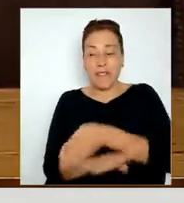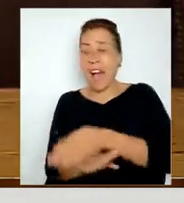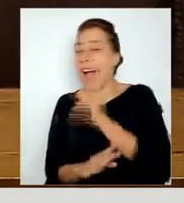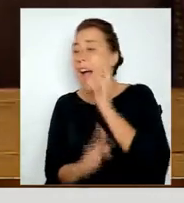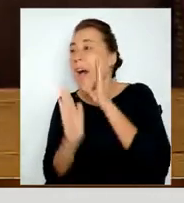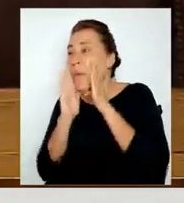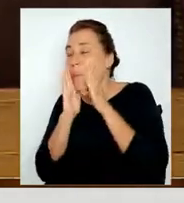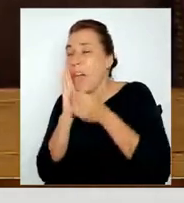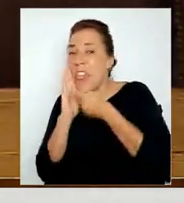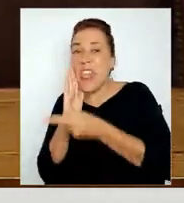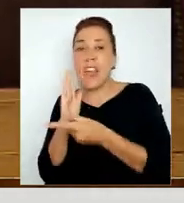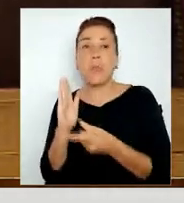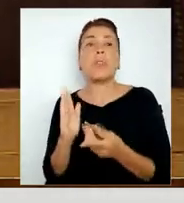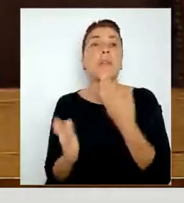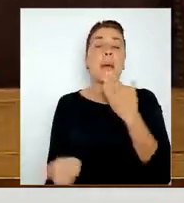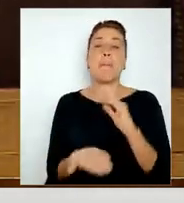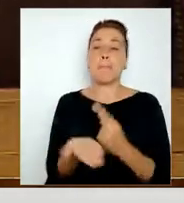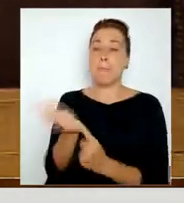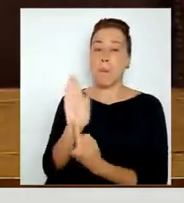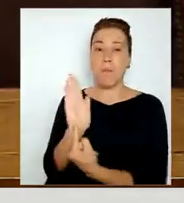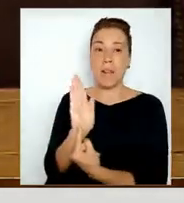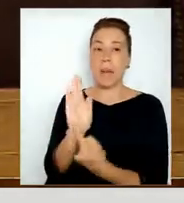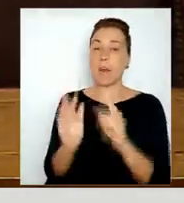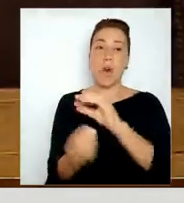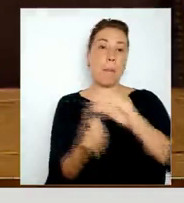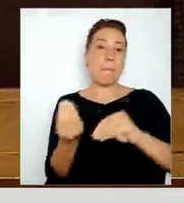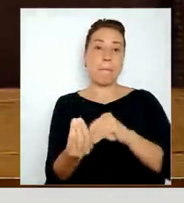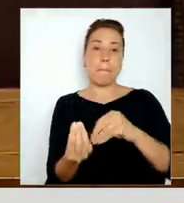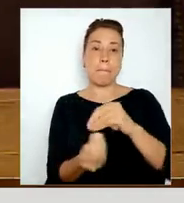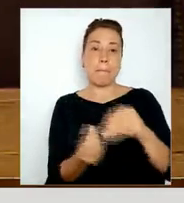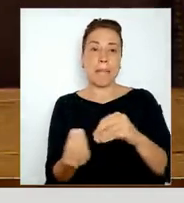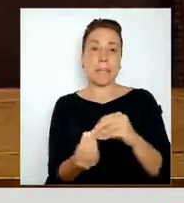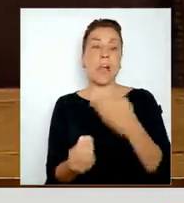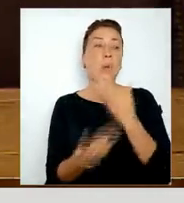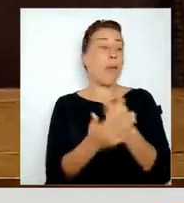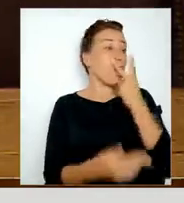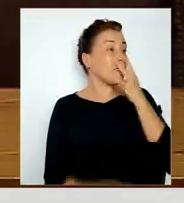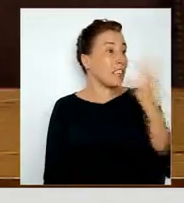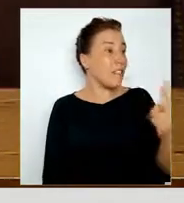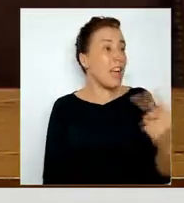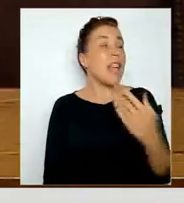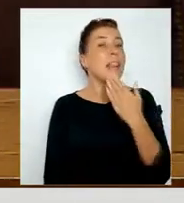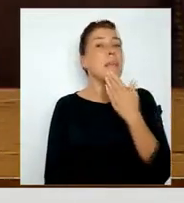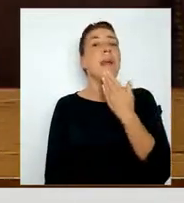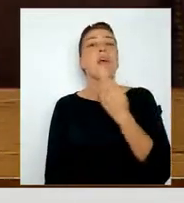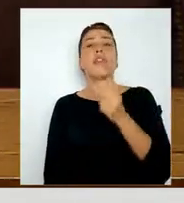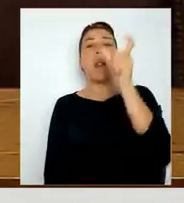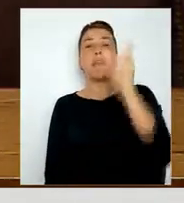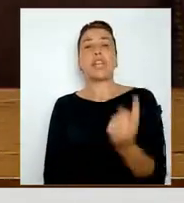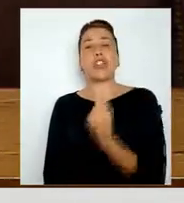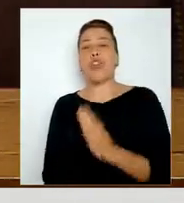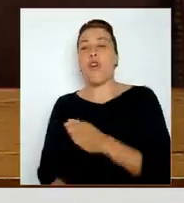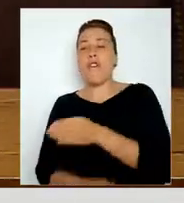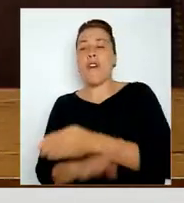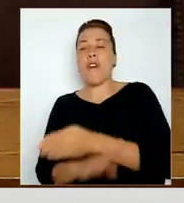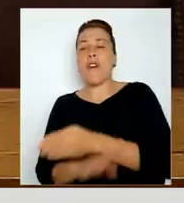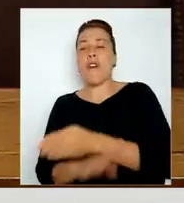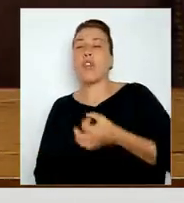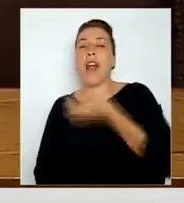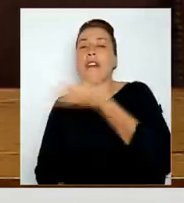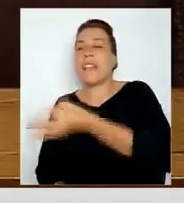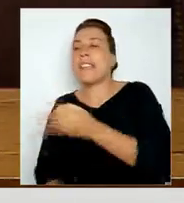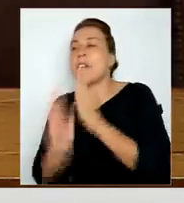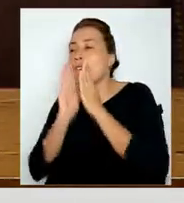pero nunca se mezcla avistamiento con autodenuncia en segundo lugar Respecto a los expulsados